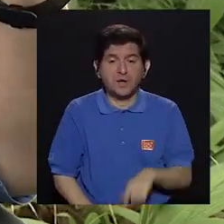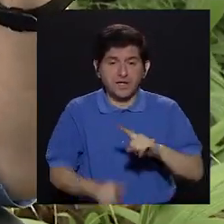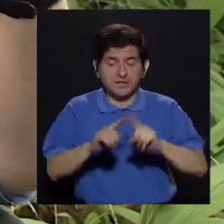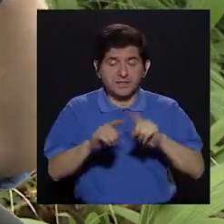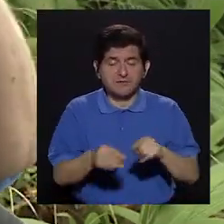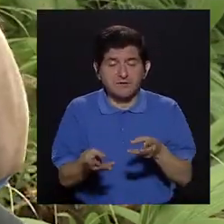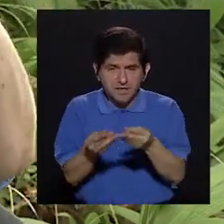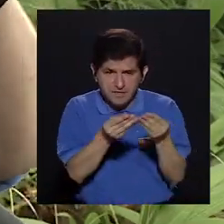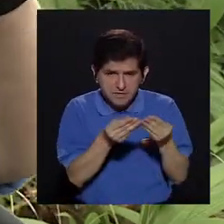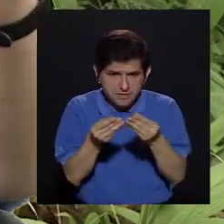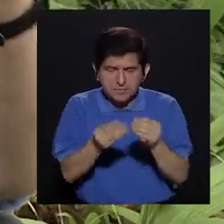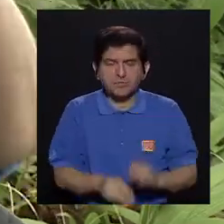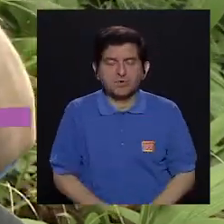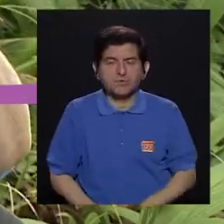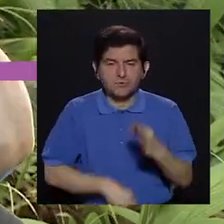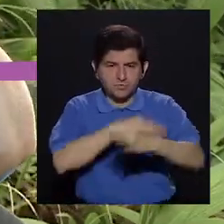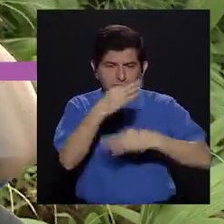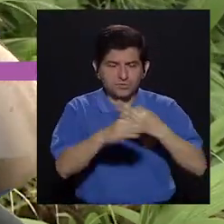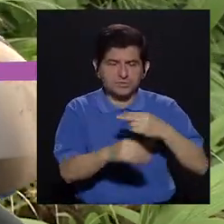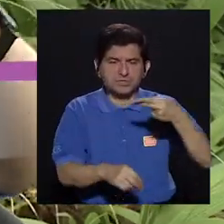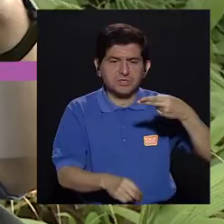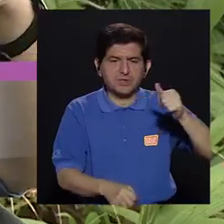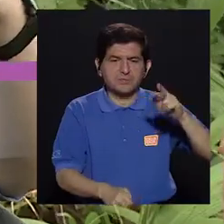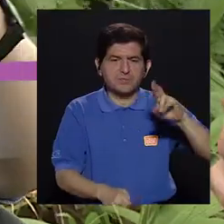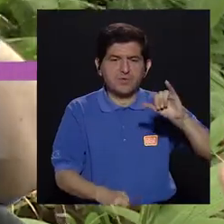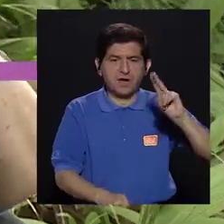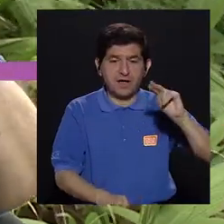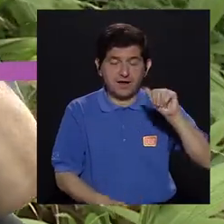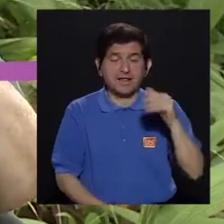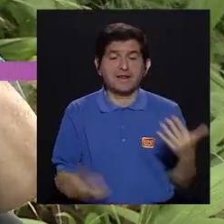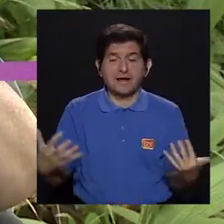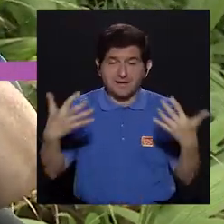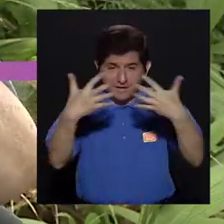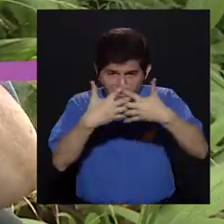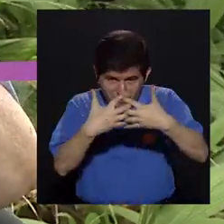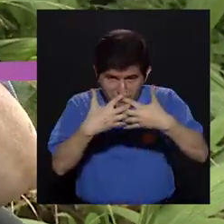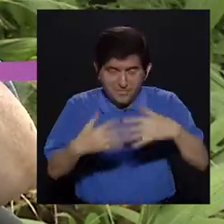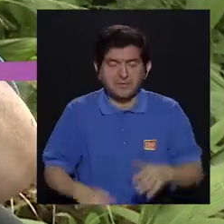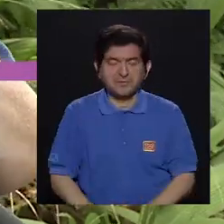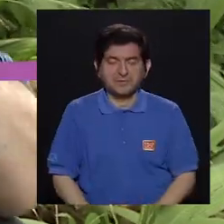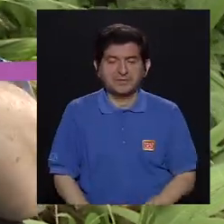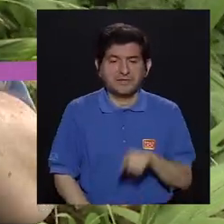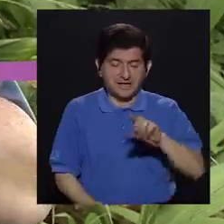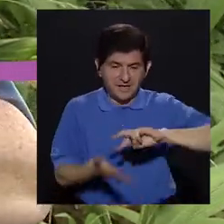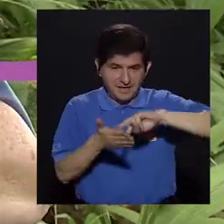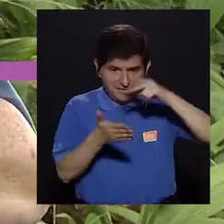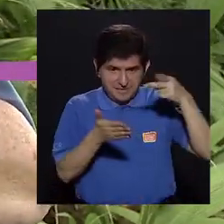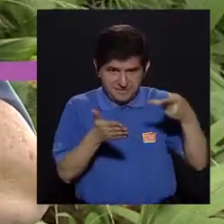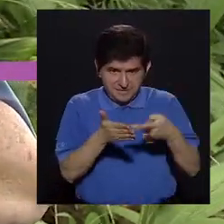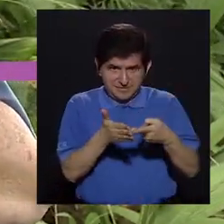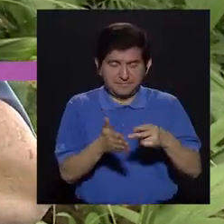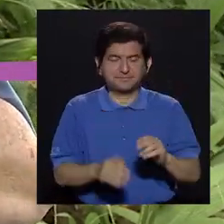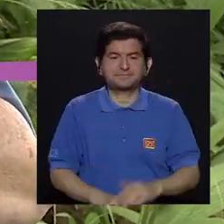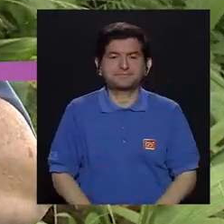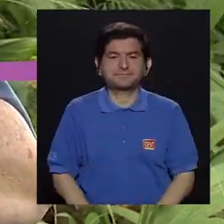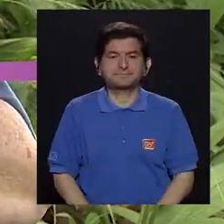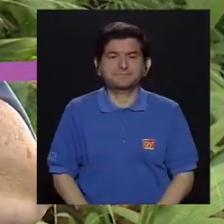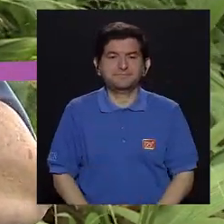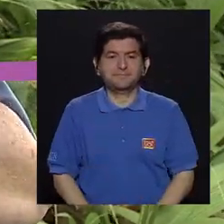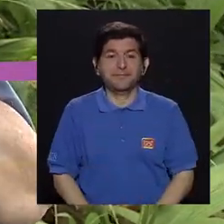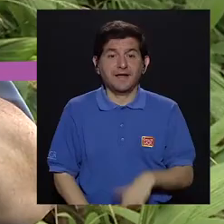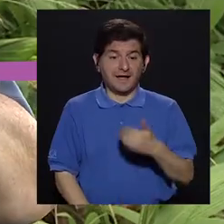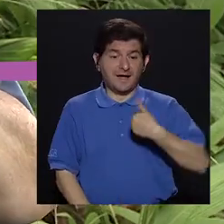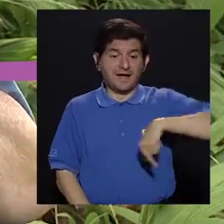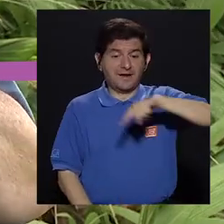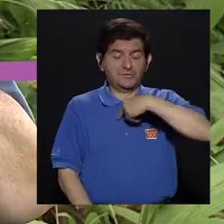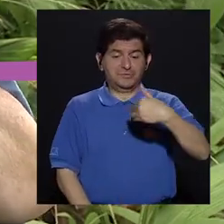faltan las que el frijol es fuente. Entonces, a la hora de unir, complementan y entonces